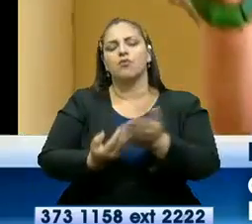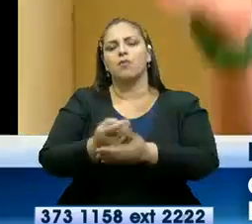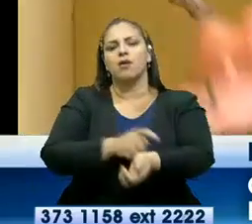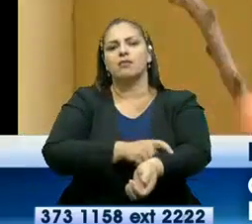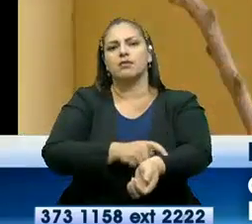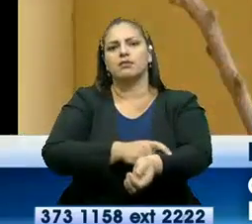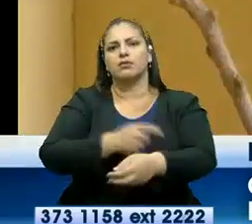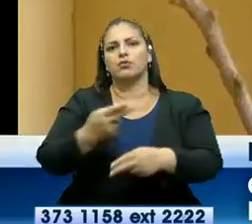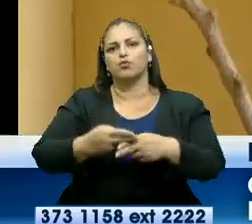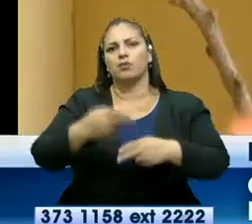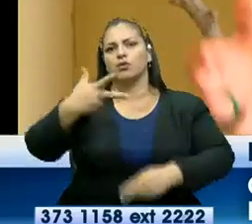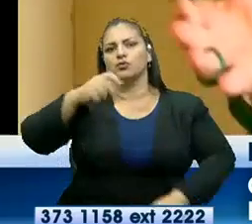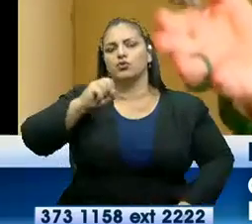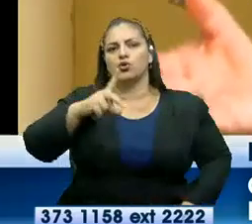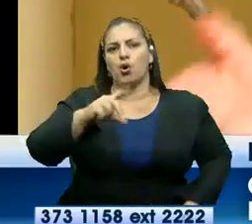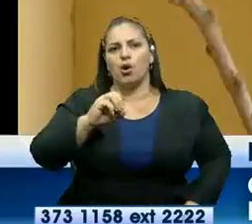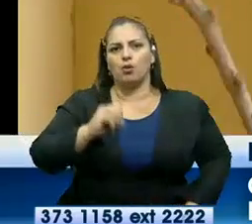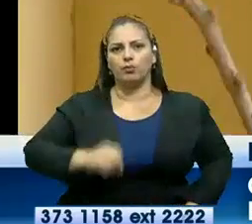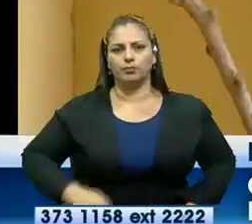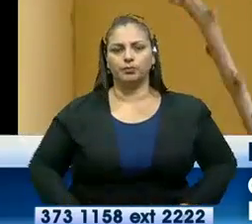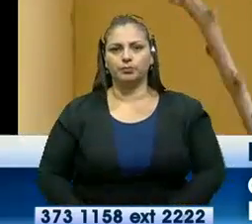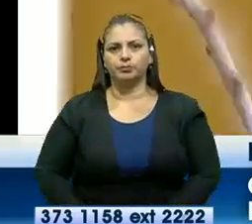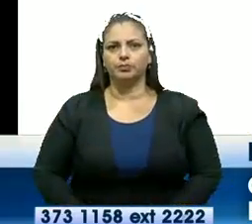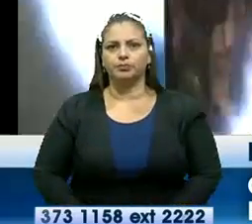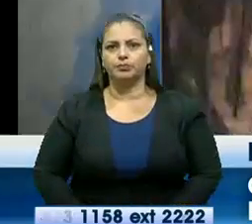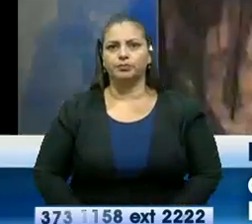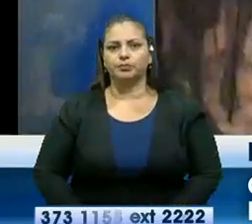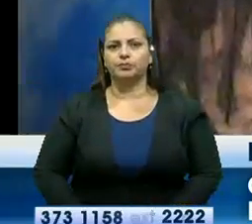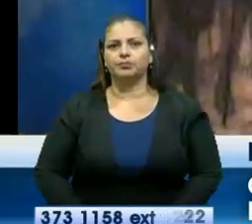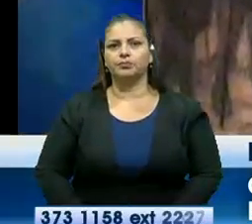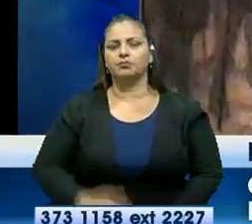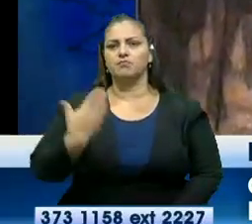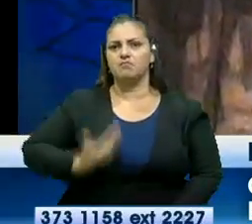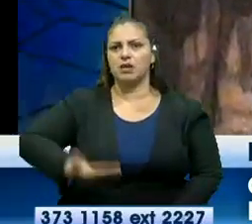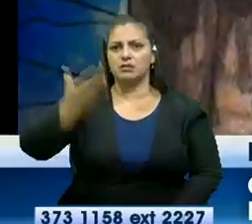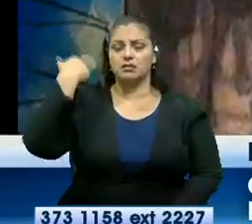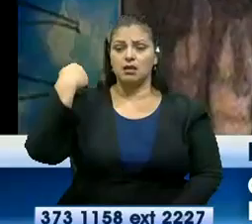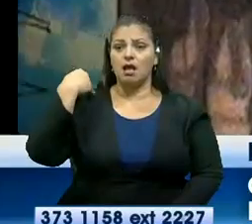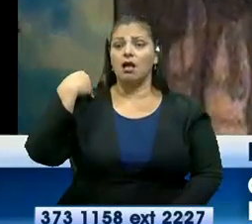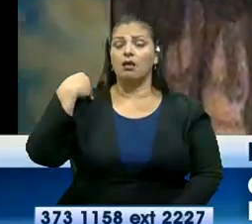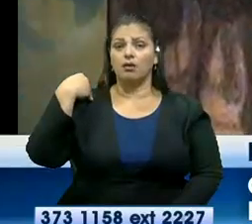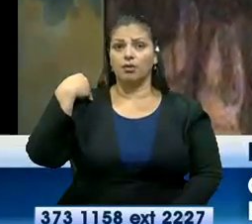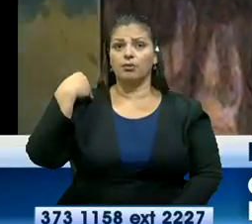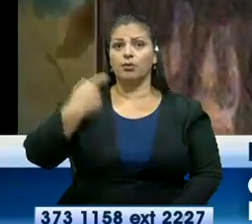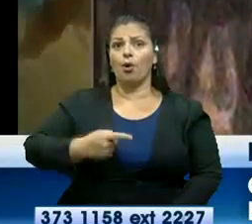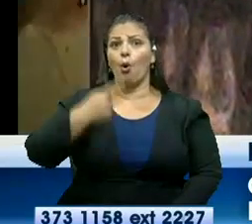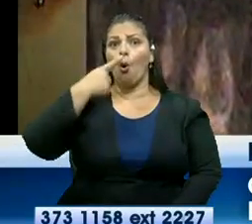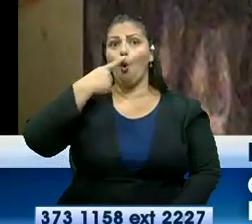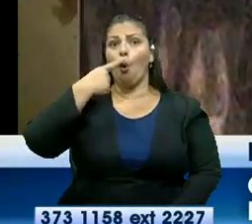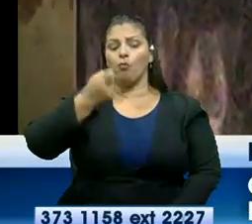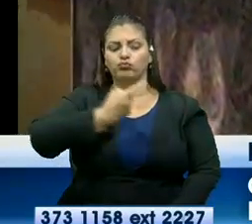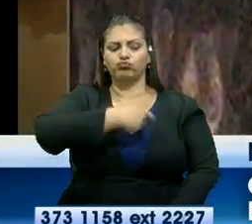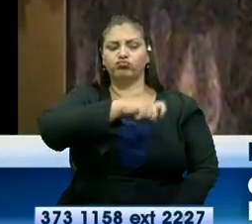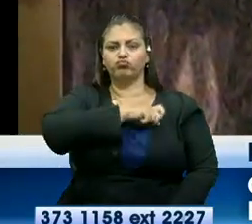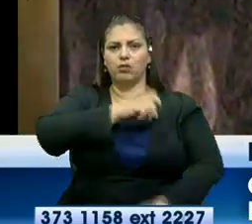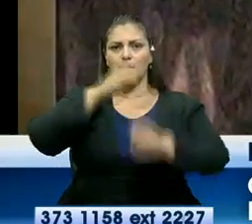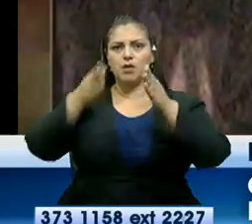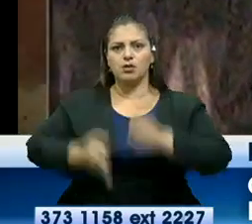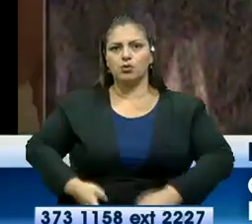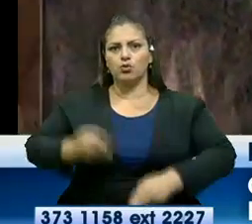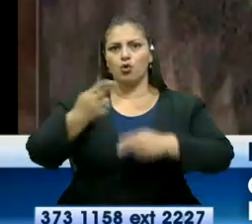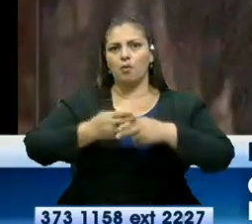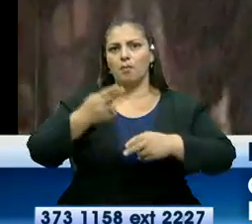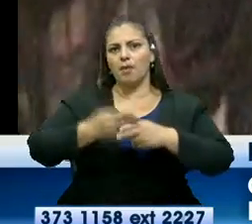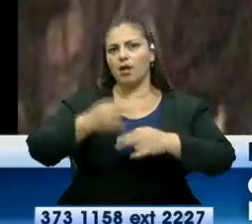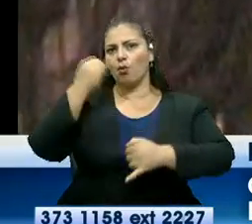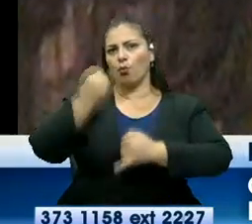1526, hablo concretamente, el año en que llega Bartolomé Ruiz de España. Los primeros españoles que llegan